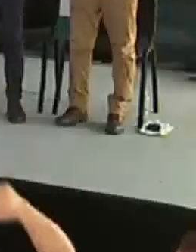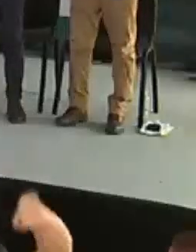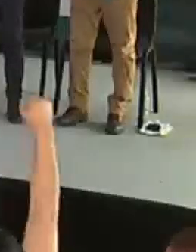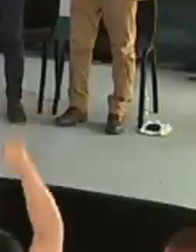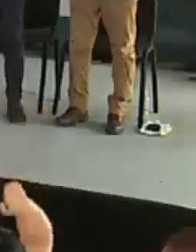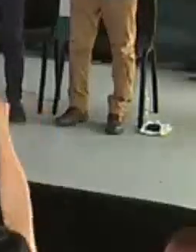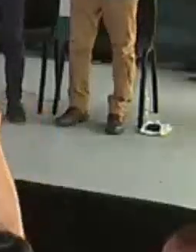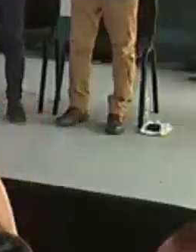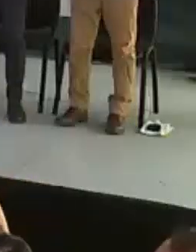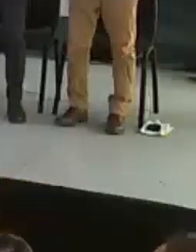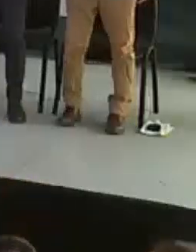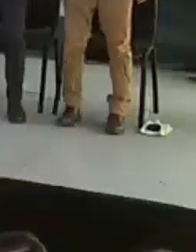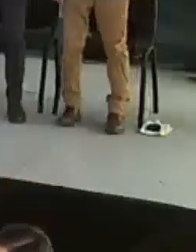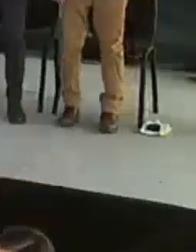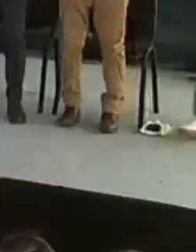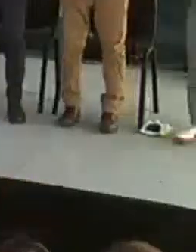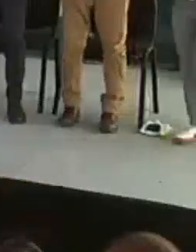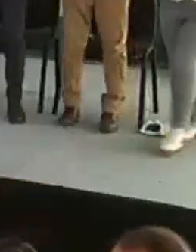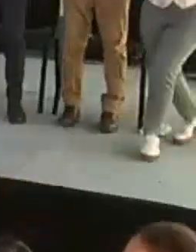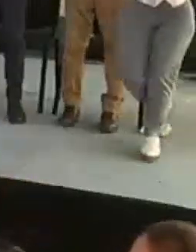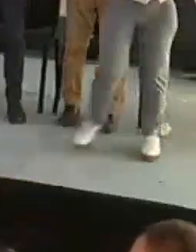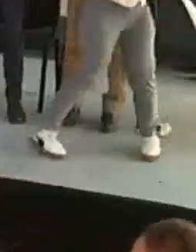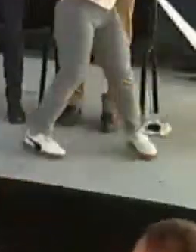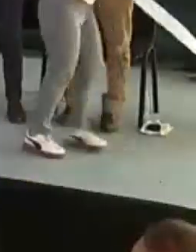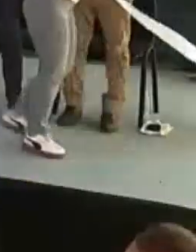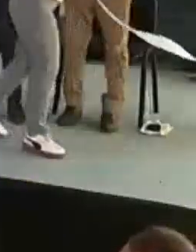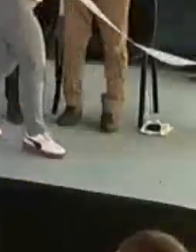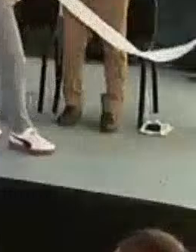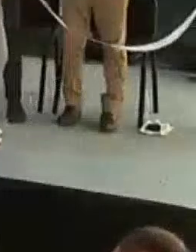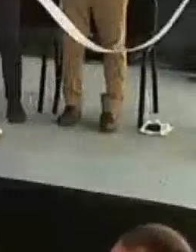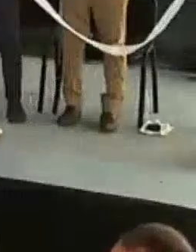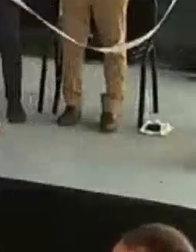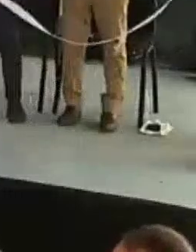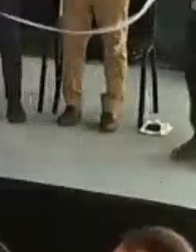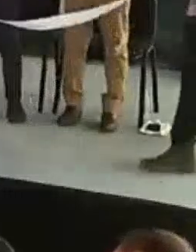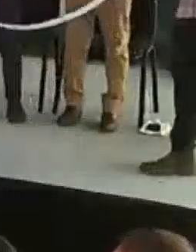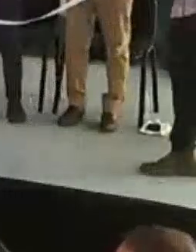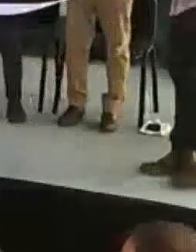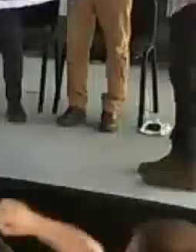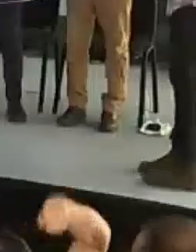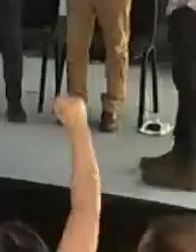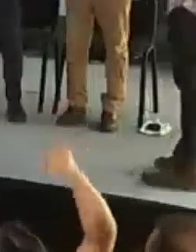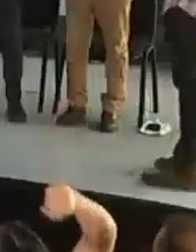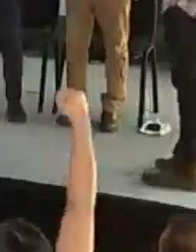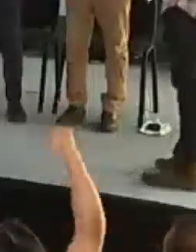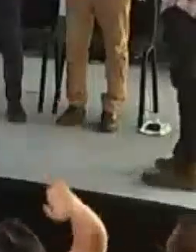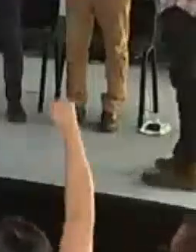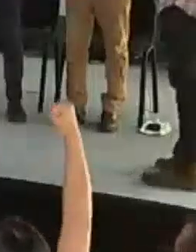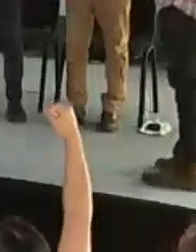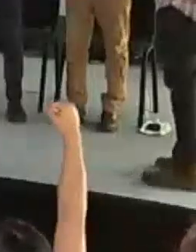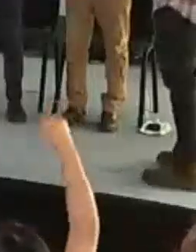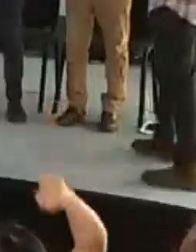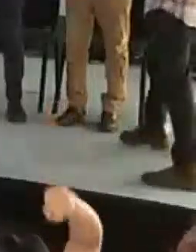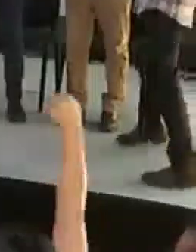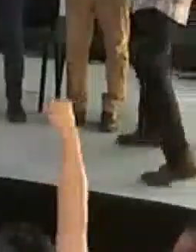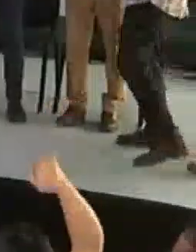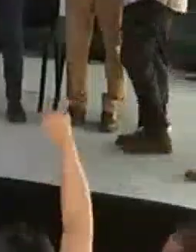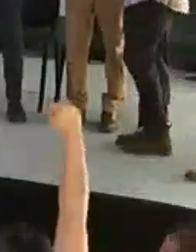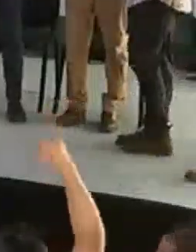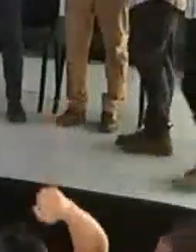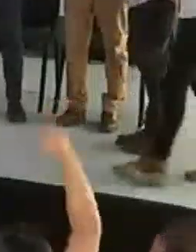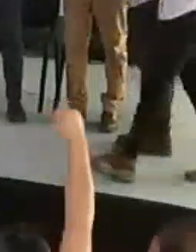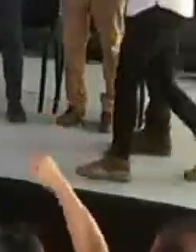Procedemos con el corte de listón inaugural de las nuevas salas de quirófanos y área de quemados en el Hospital Pediátrico IMSS Bienestar